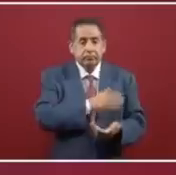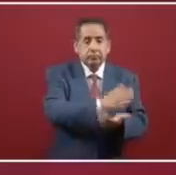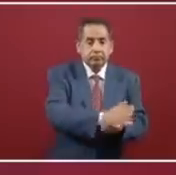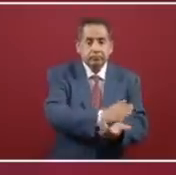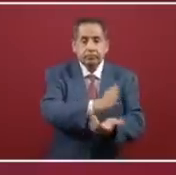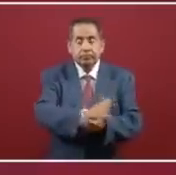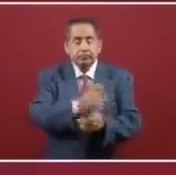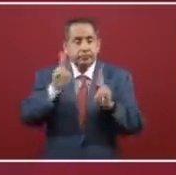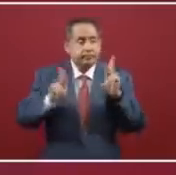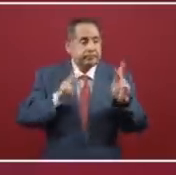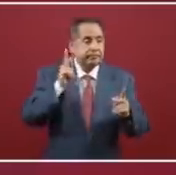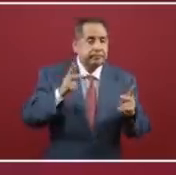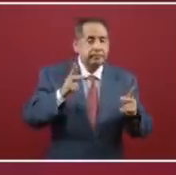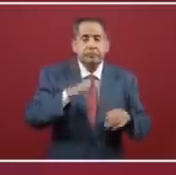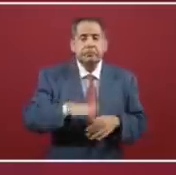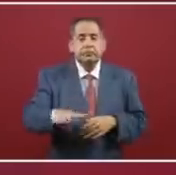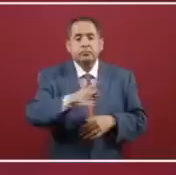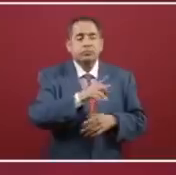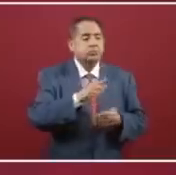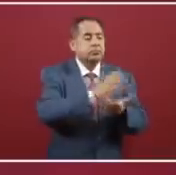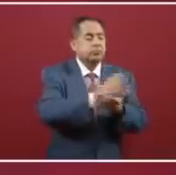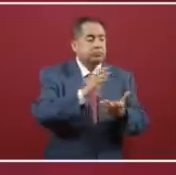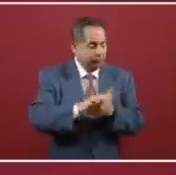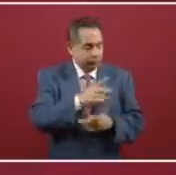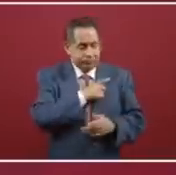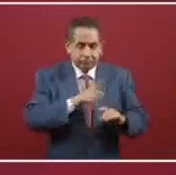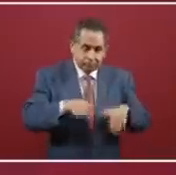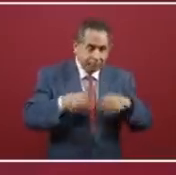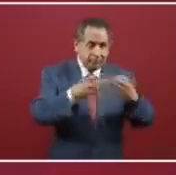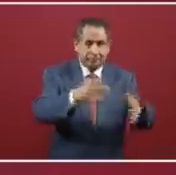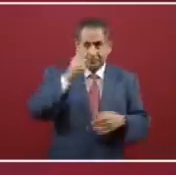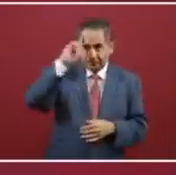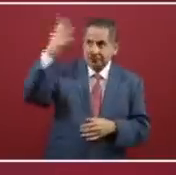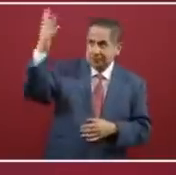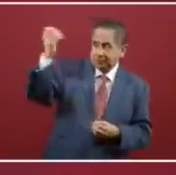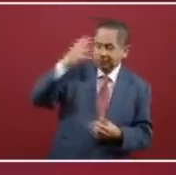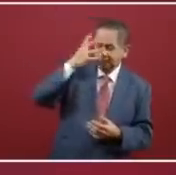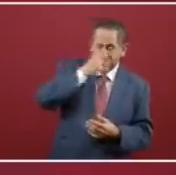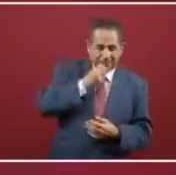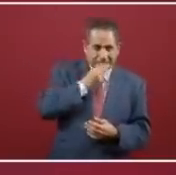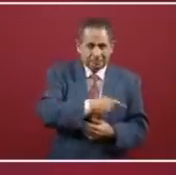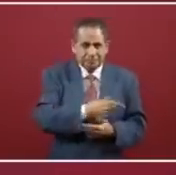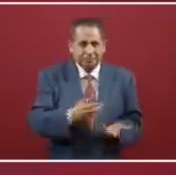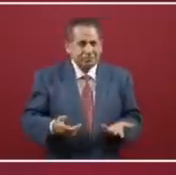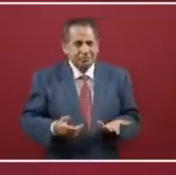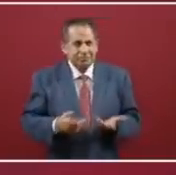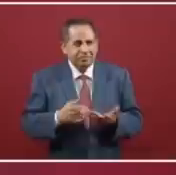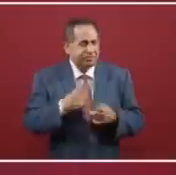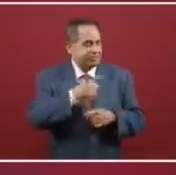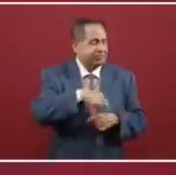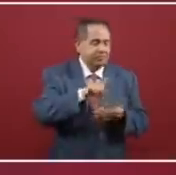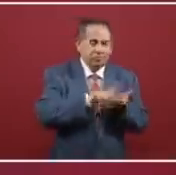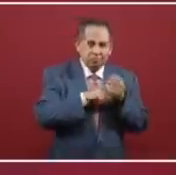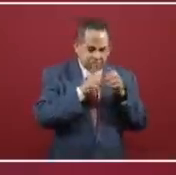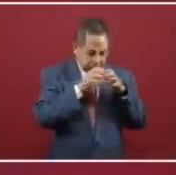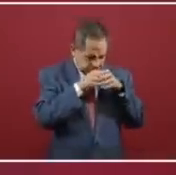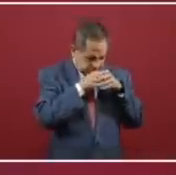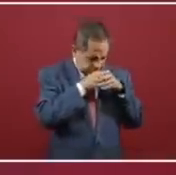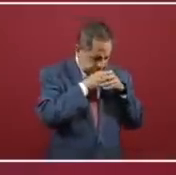pueblos no hace mal del sol quitarse el amarillo